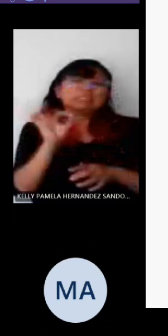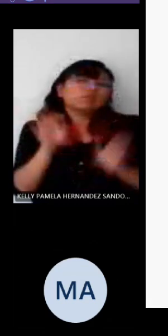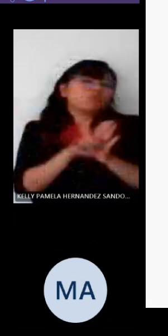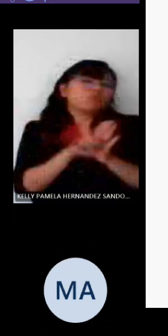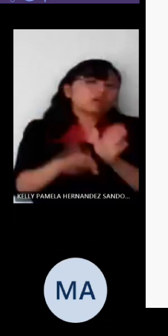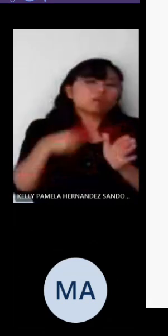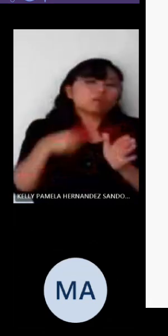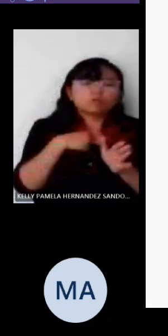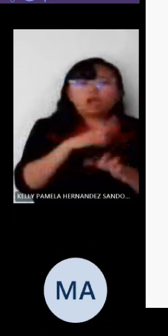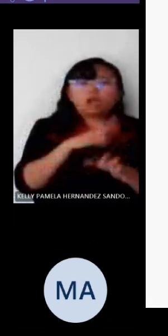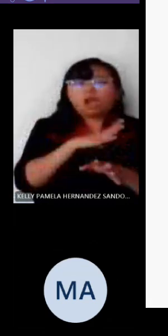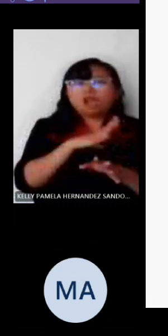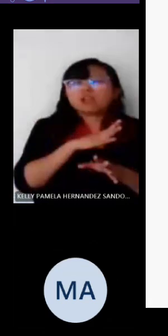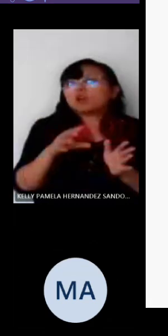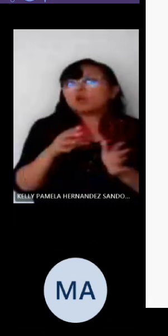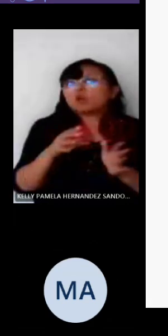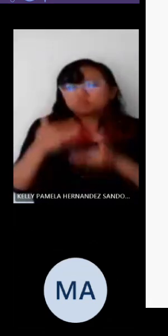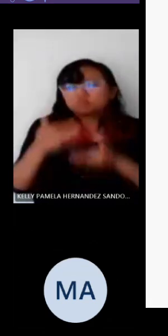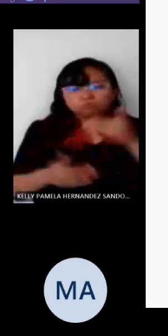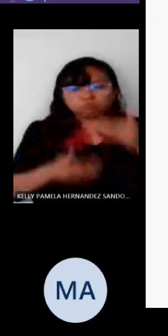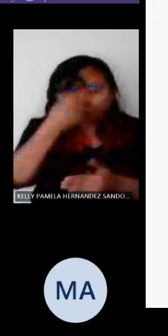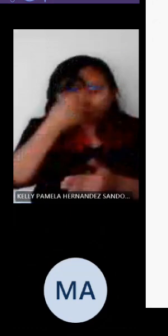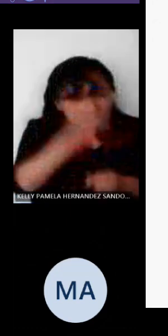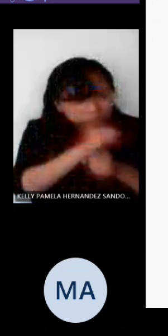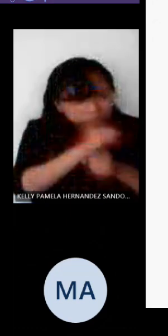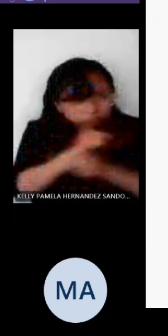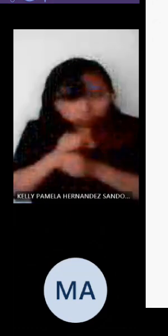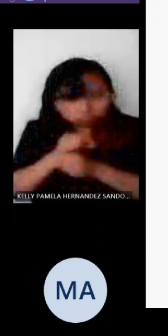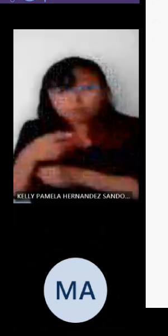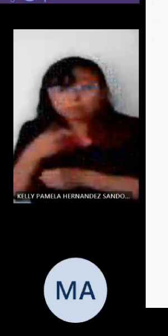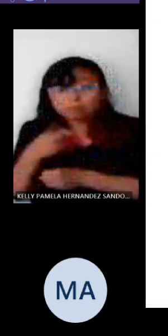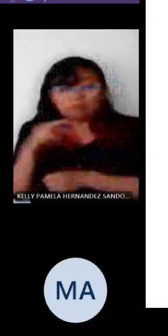son tan rápidos como si hacemos un estudio